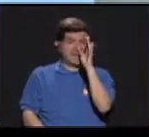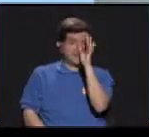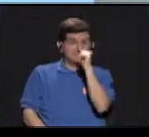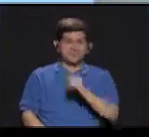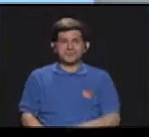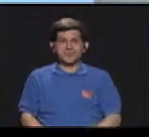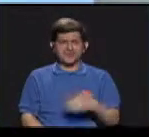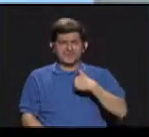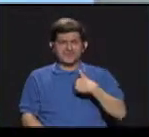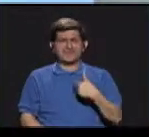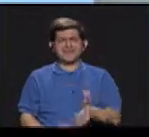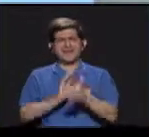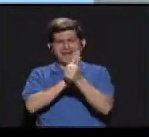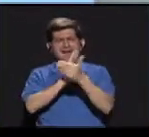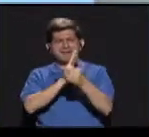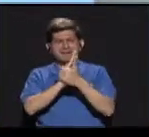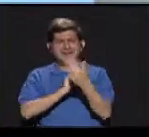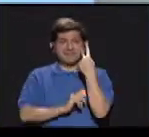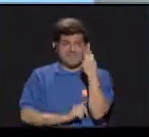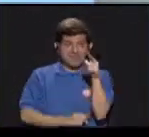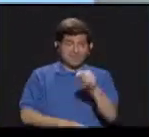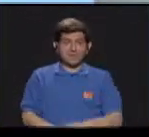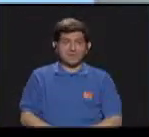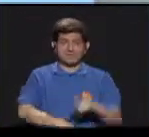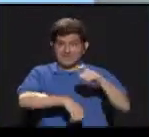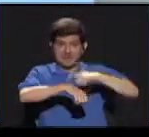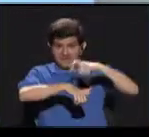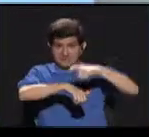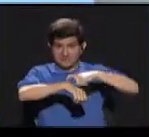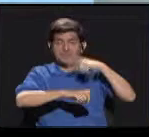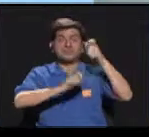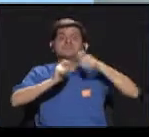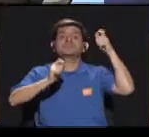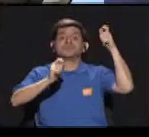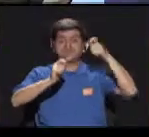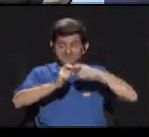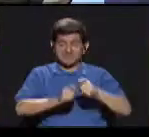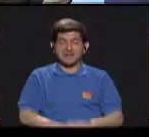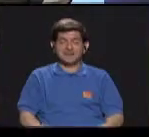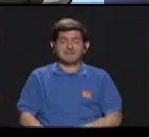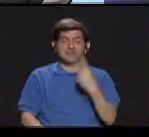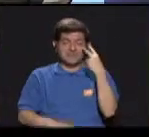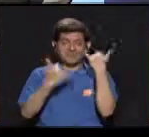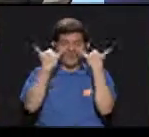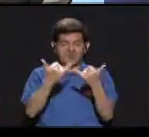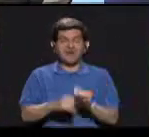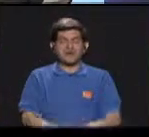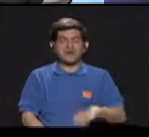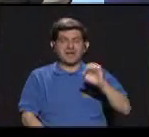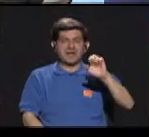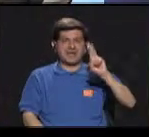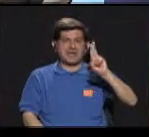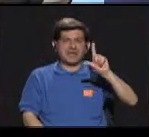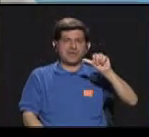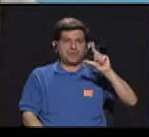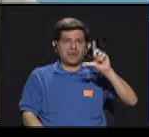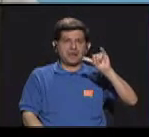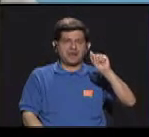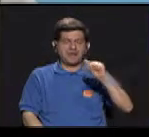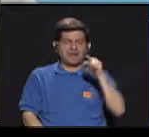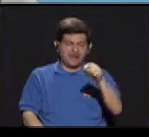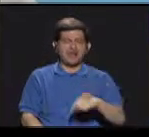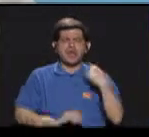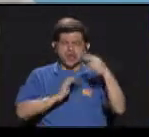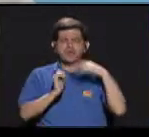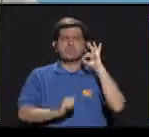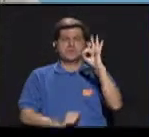Tenía mucha facilidad para el humor. Y lo podemos ver en esta escena. Precisamente en esta escena que vamos a ver de Eulalia, don Alfredo Catania